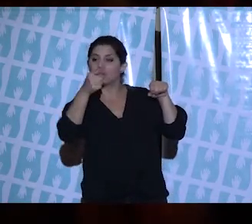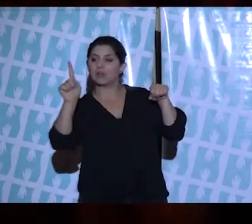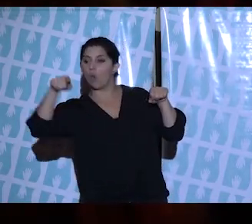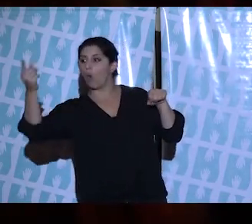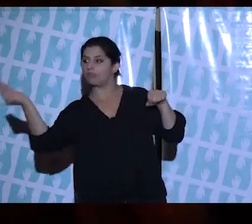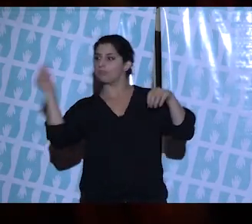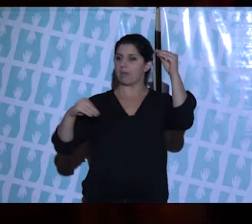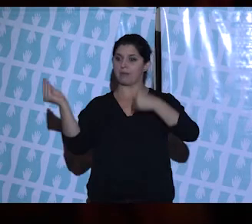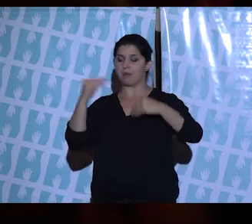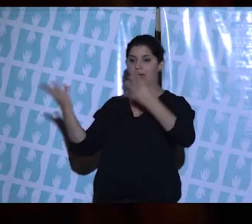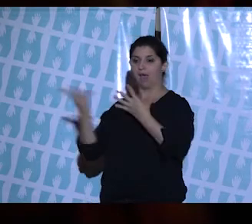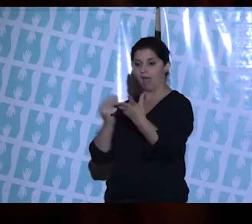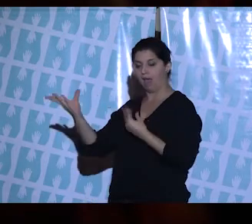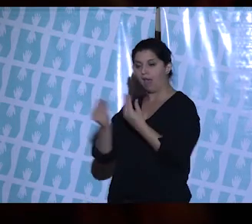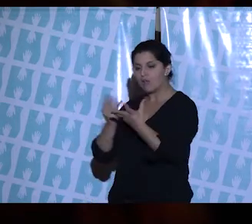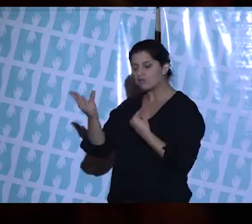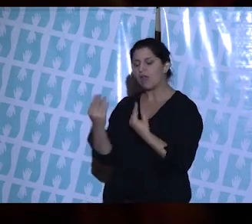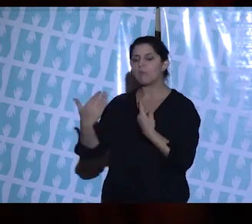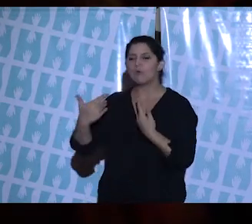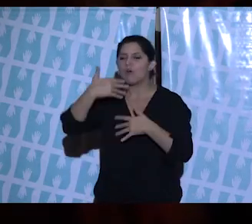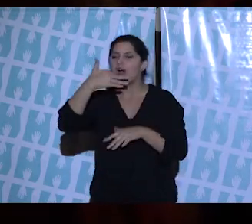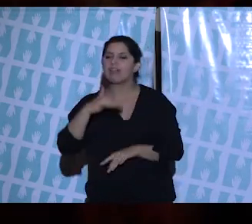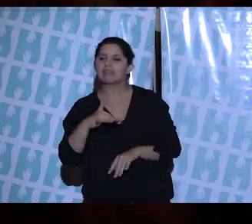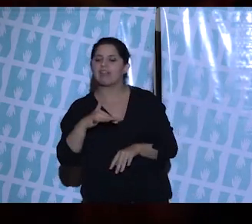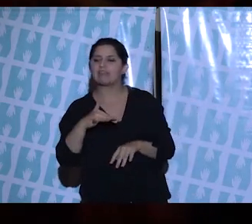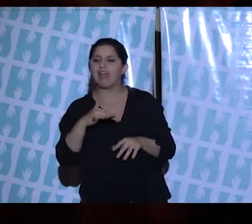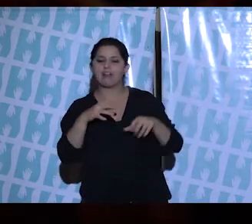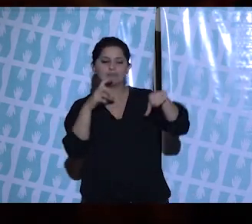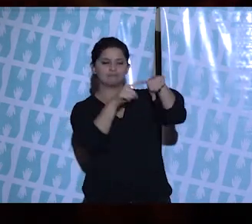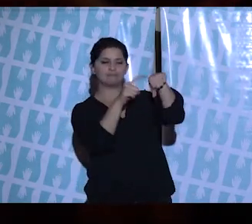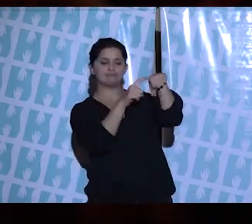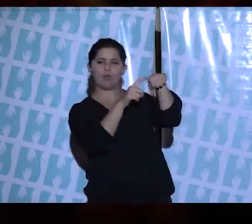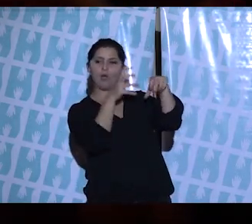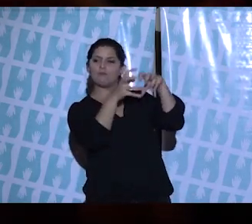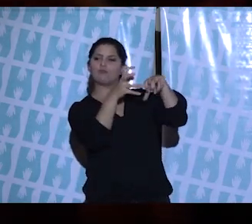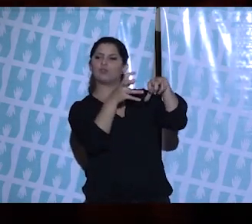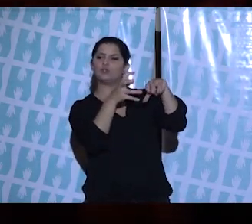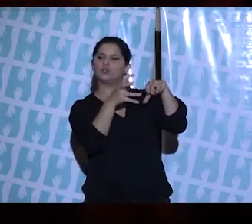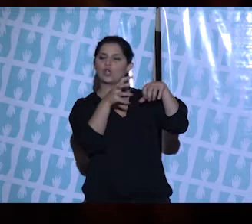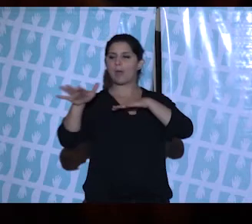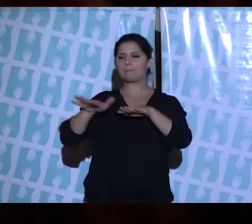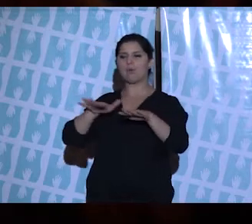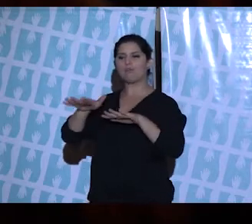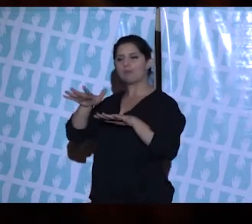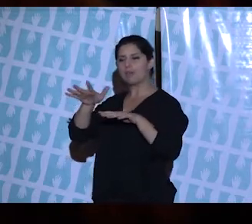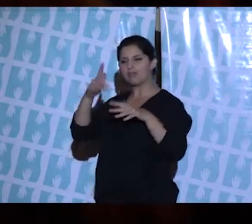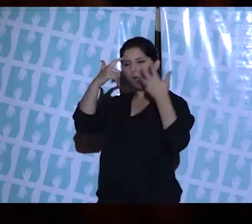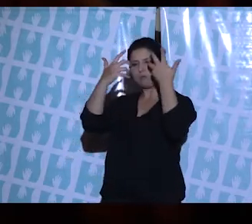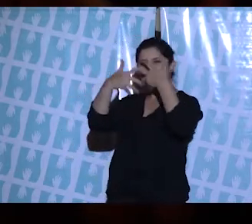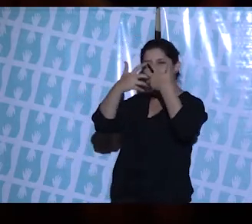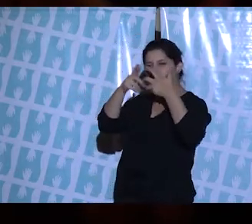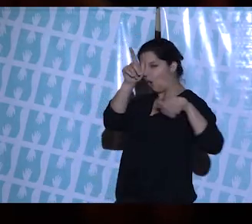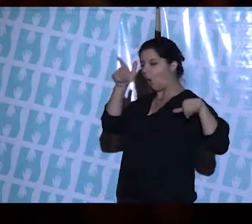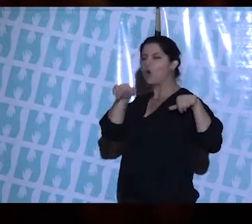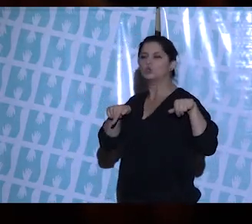que permitieron entender cómo funcionaba el cerebro en el control de la actividad motora, lo que se llaman